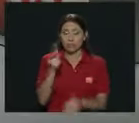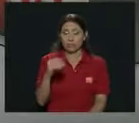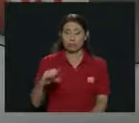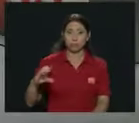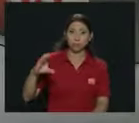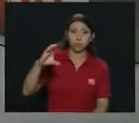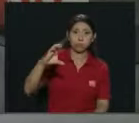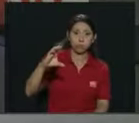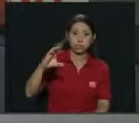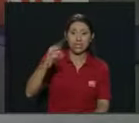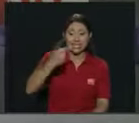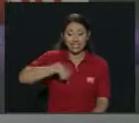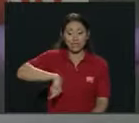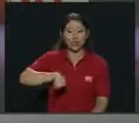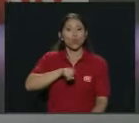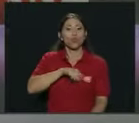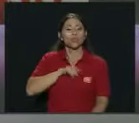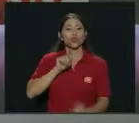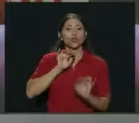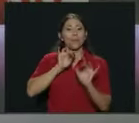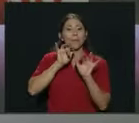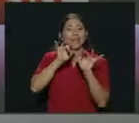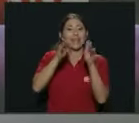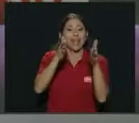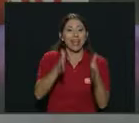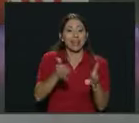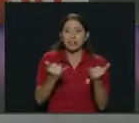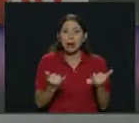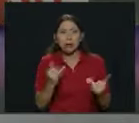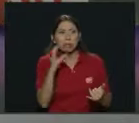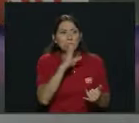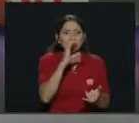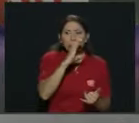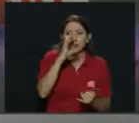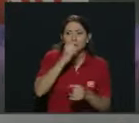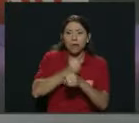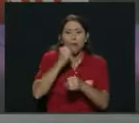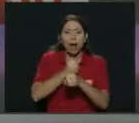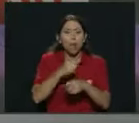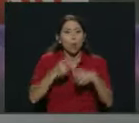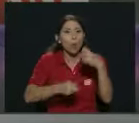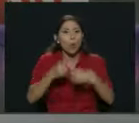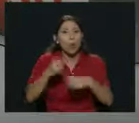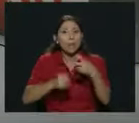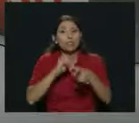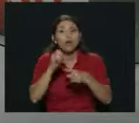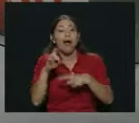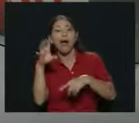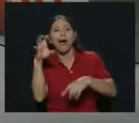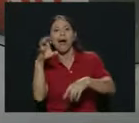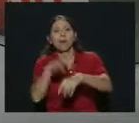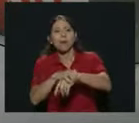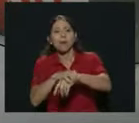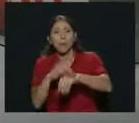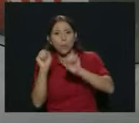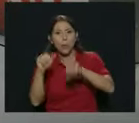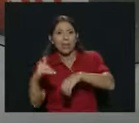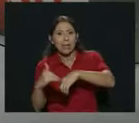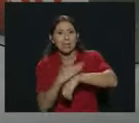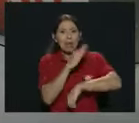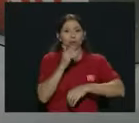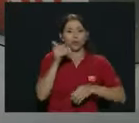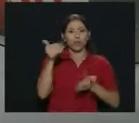nuestros migrantes están teniendo problemas para encontrar trabajo y además pueden ser deportados, bueno, eso sin duda puede